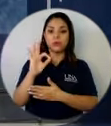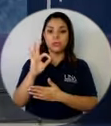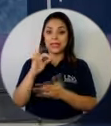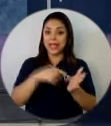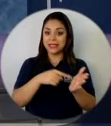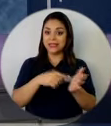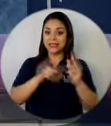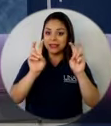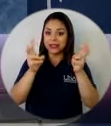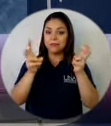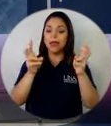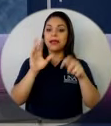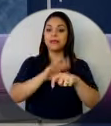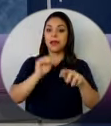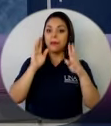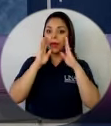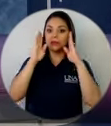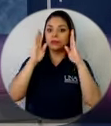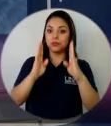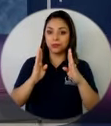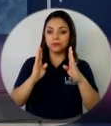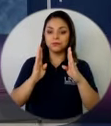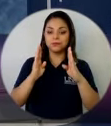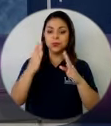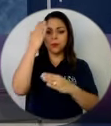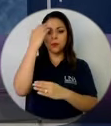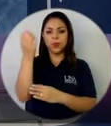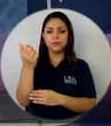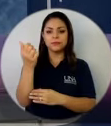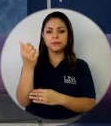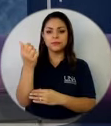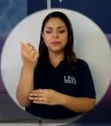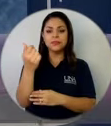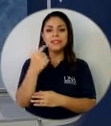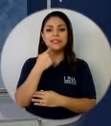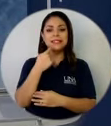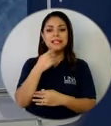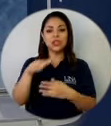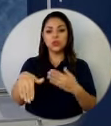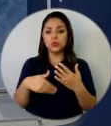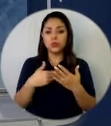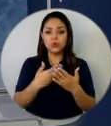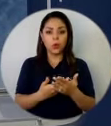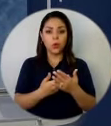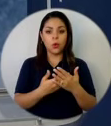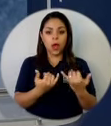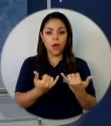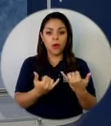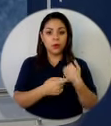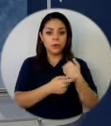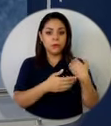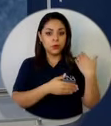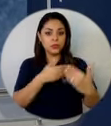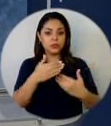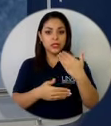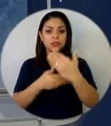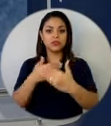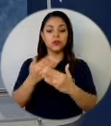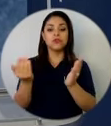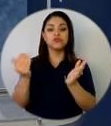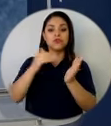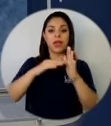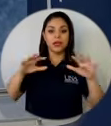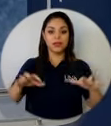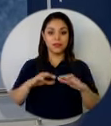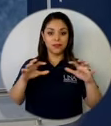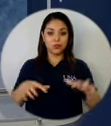eso, porque ustedes hacen un llamado de atención, ¿verdad? Que en el marco de todo este proceso de reactivación económica, de reinserción